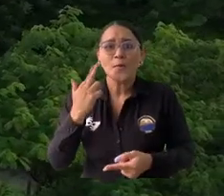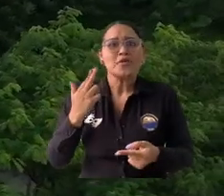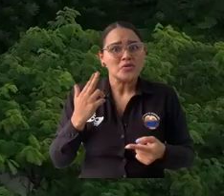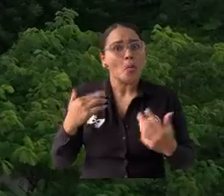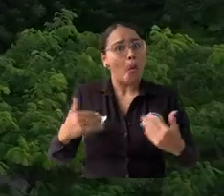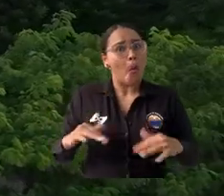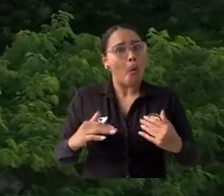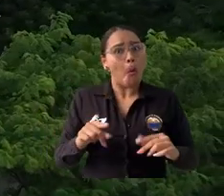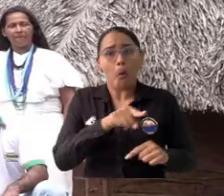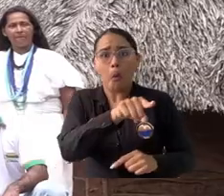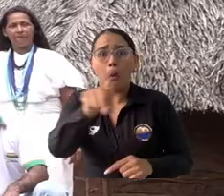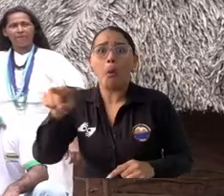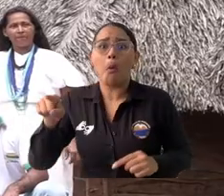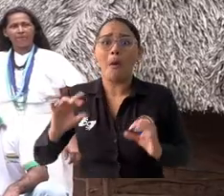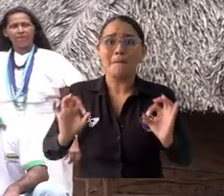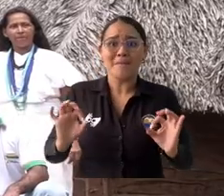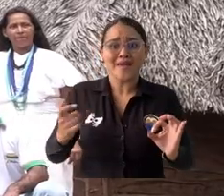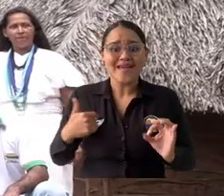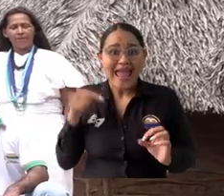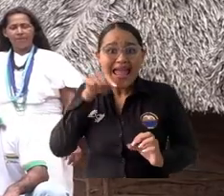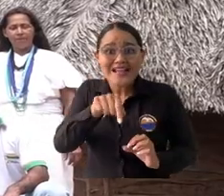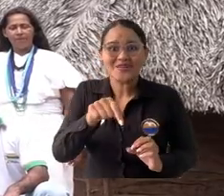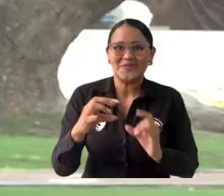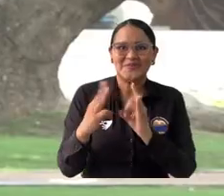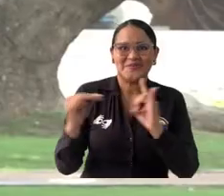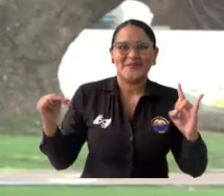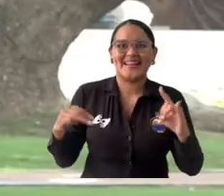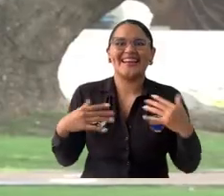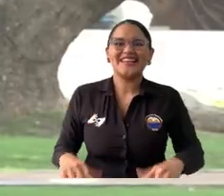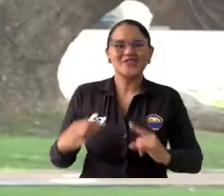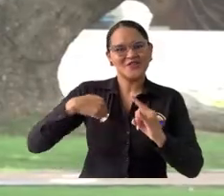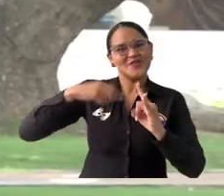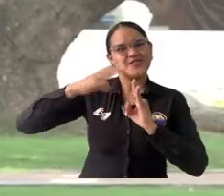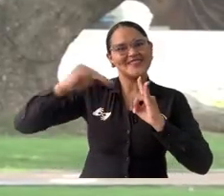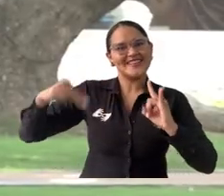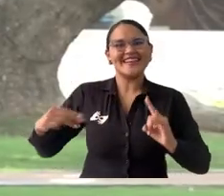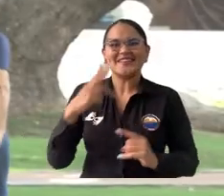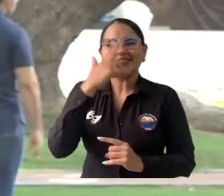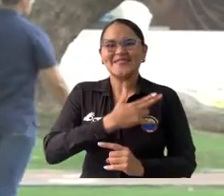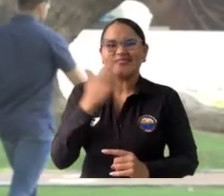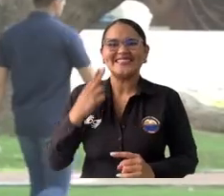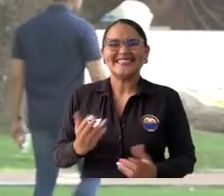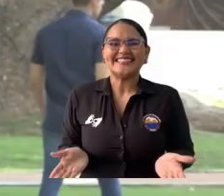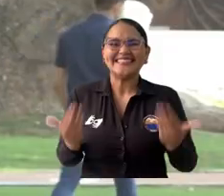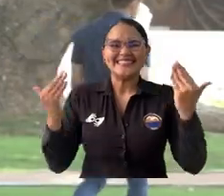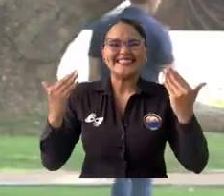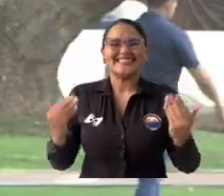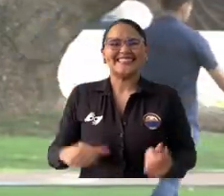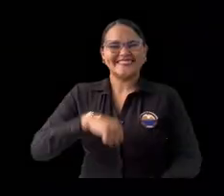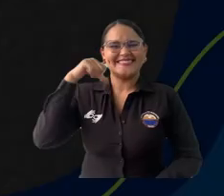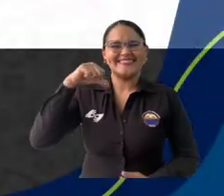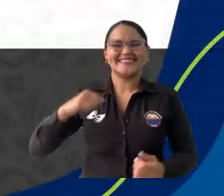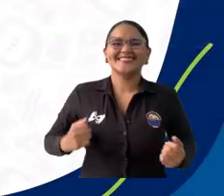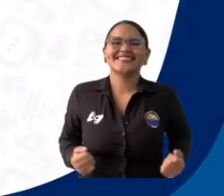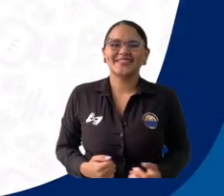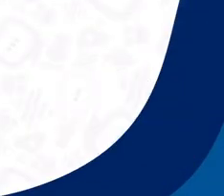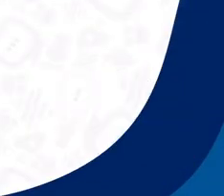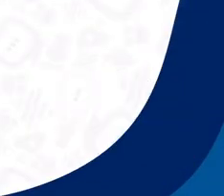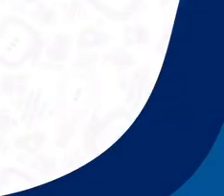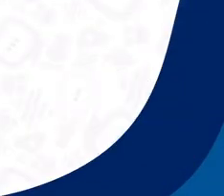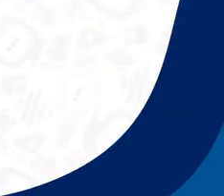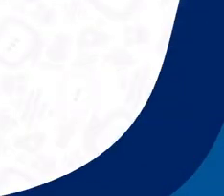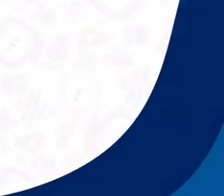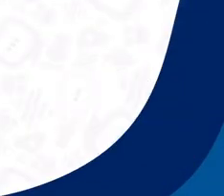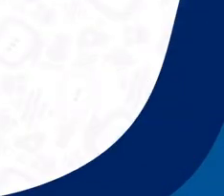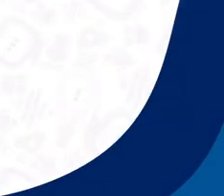de emprendimiento y compromiso social en la educación superior soy estudiante University Universidad